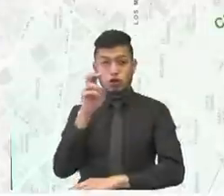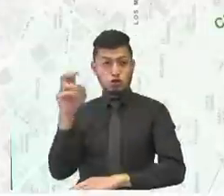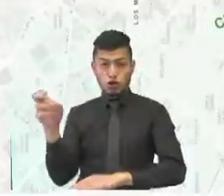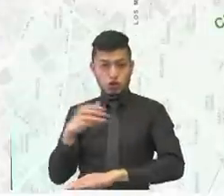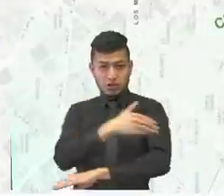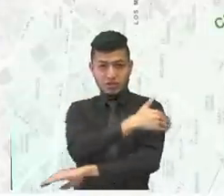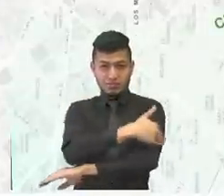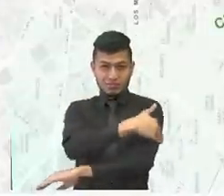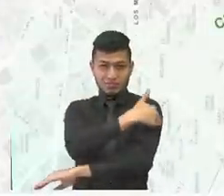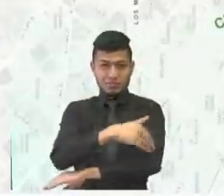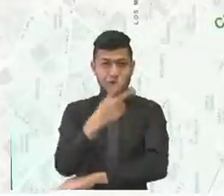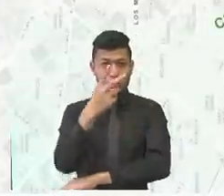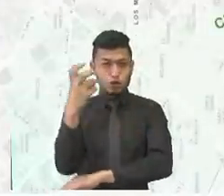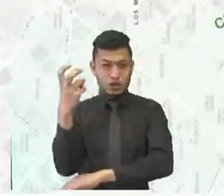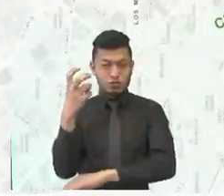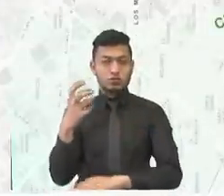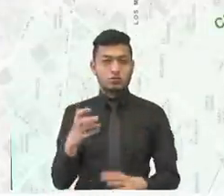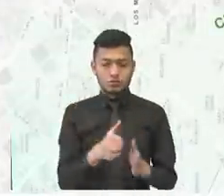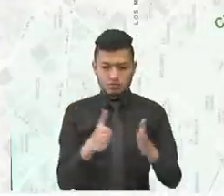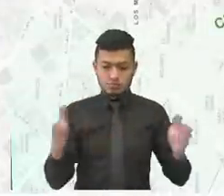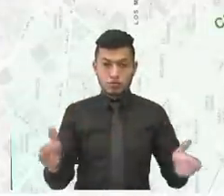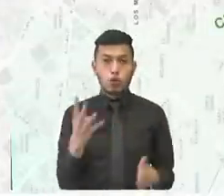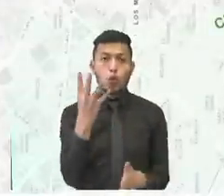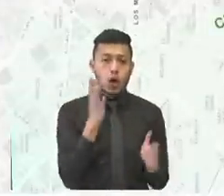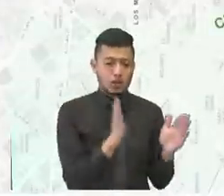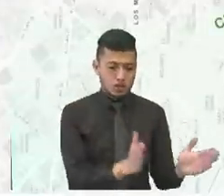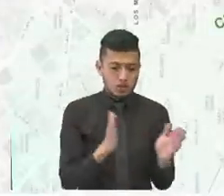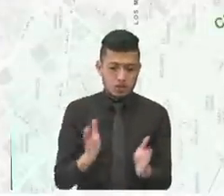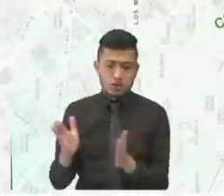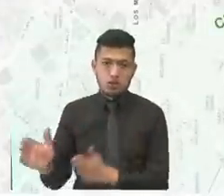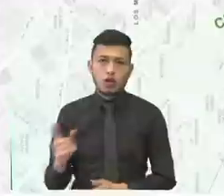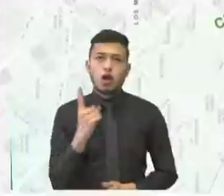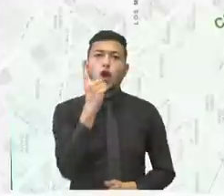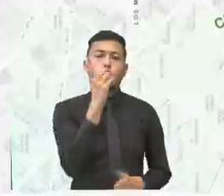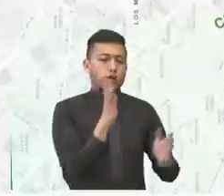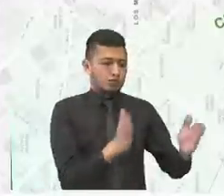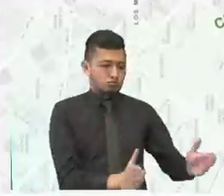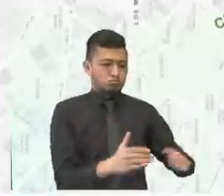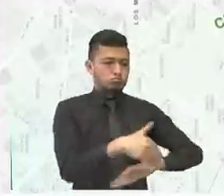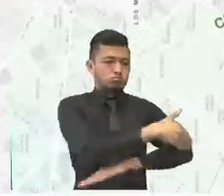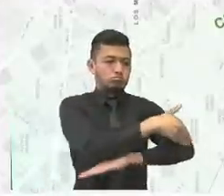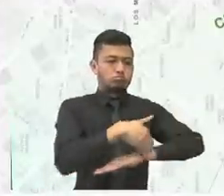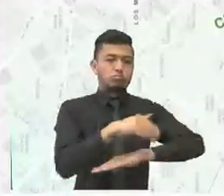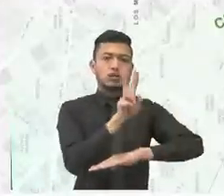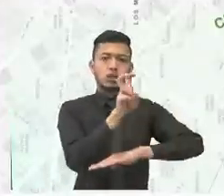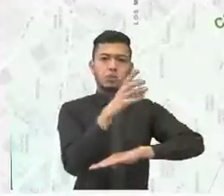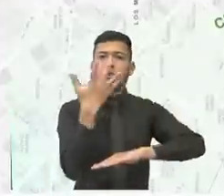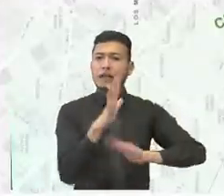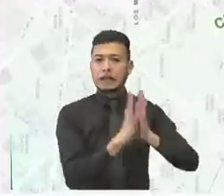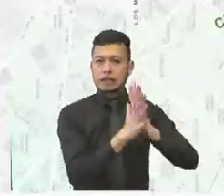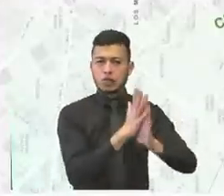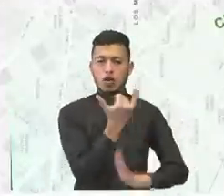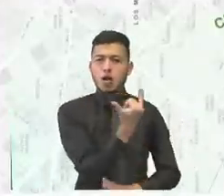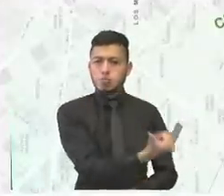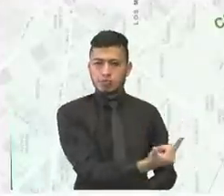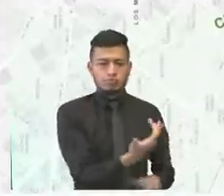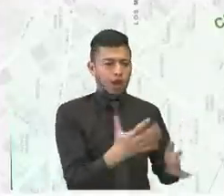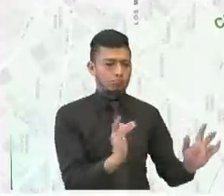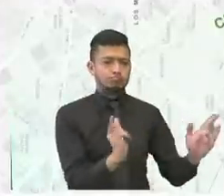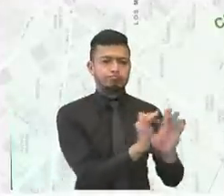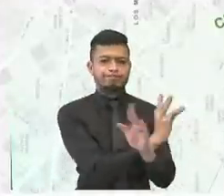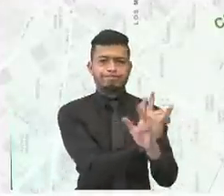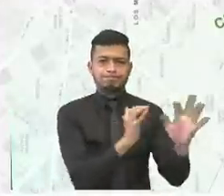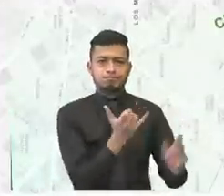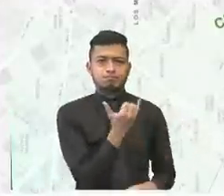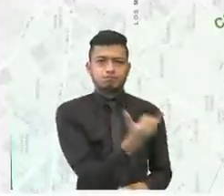4 tramos distintos, son 4 séptimas. Una ya existe, es la séptima del centro histórico. Ya existe,